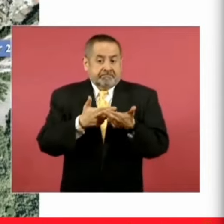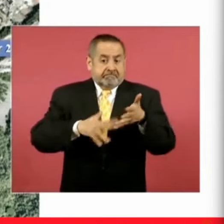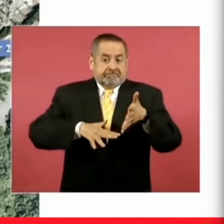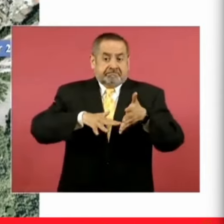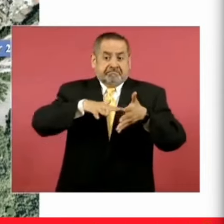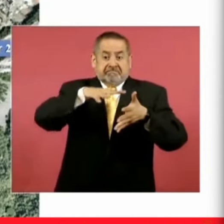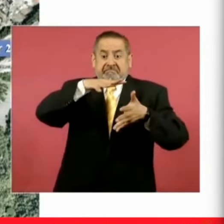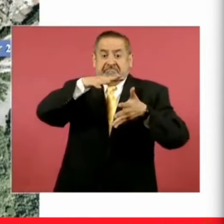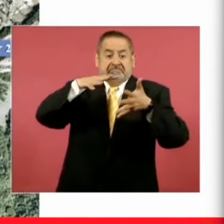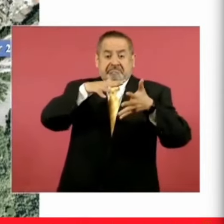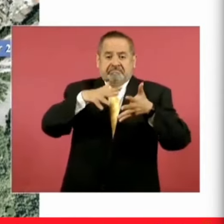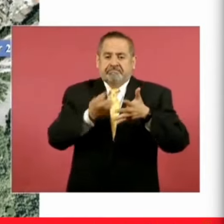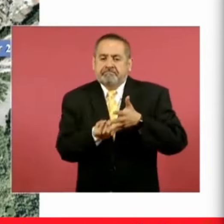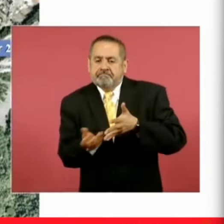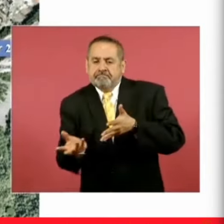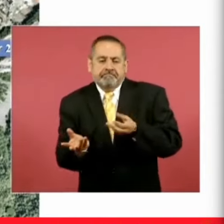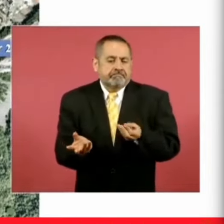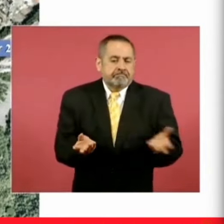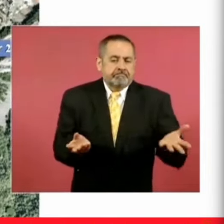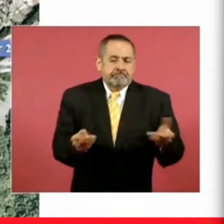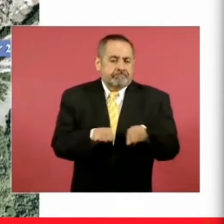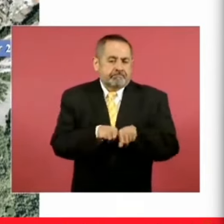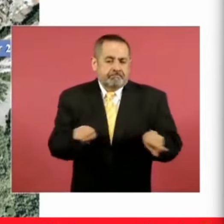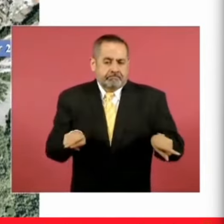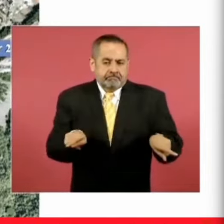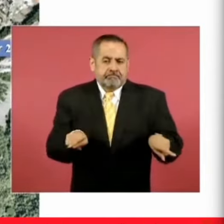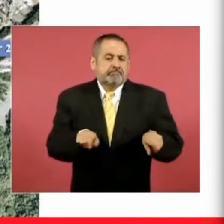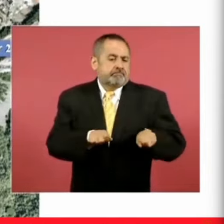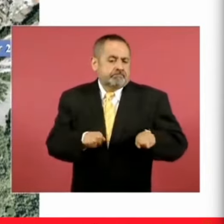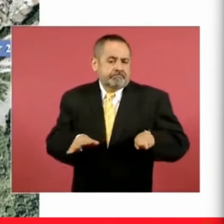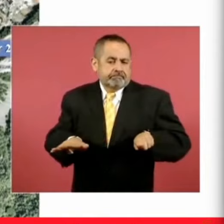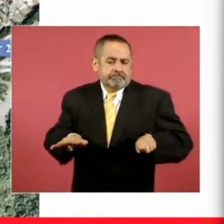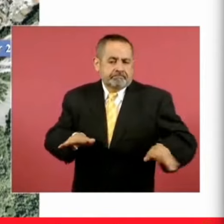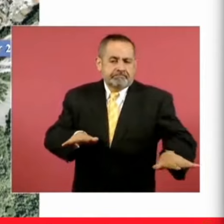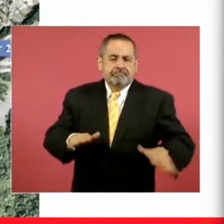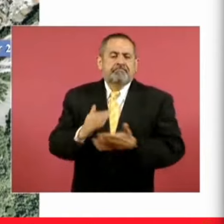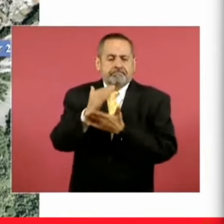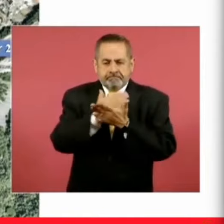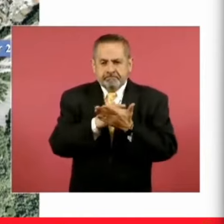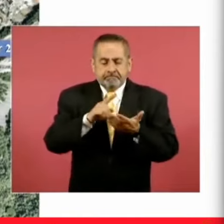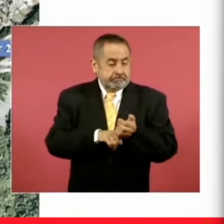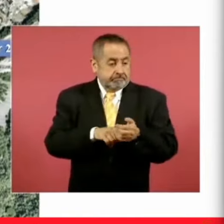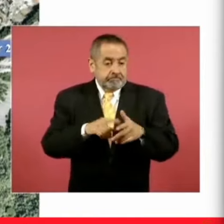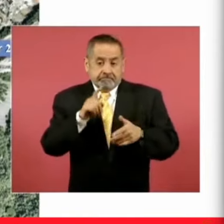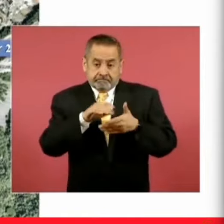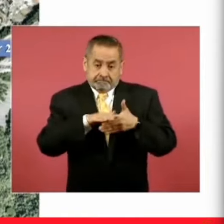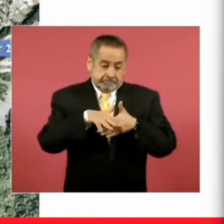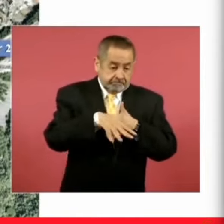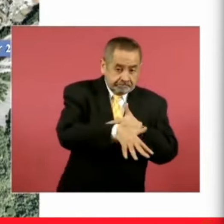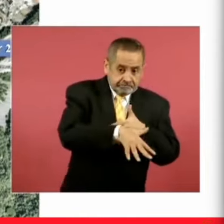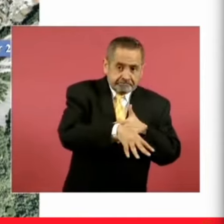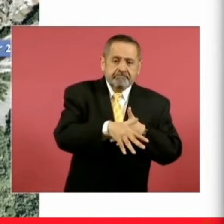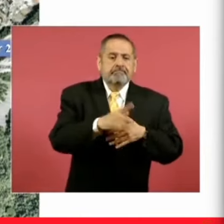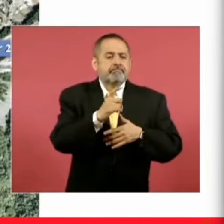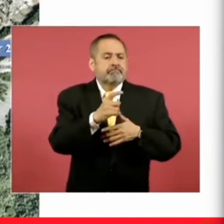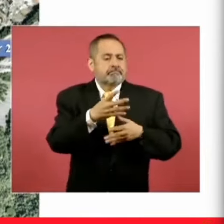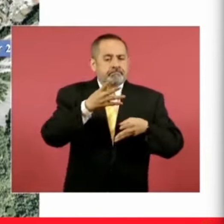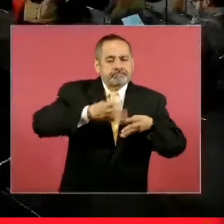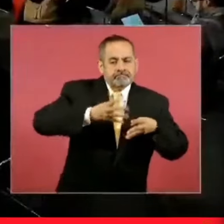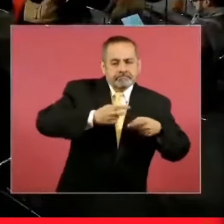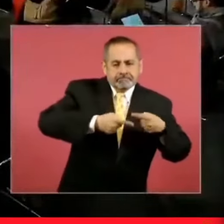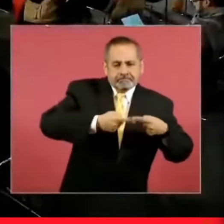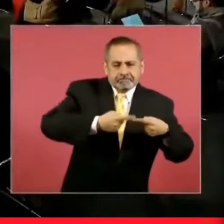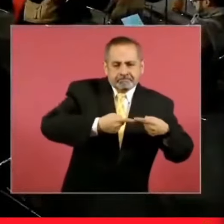que controla todo el almacenamiento y el movimiento de agua y ese poder del agua lo utilizamos para la hidroeléctrica. Les